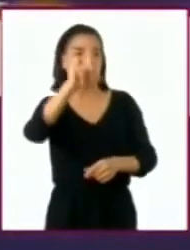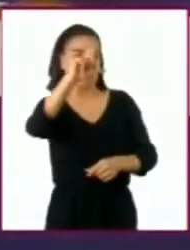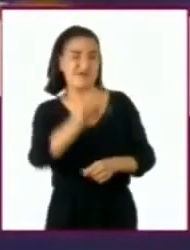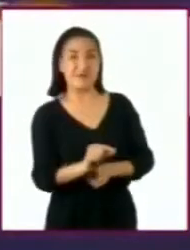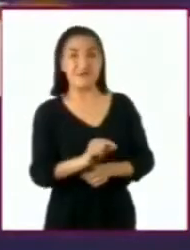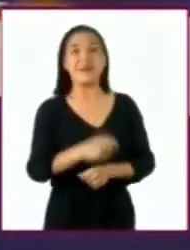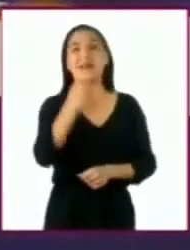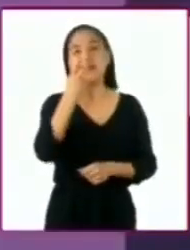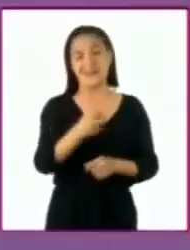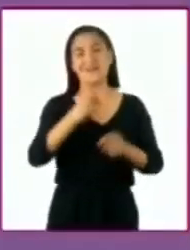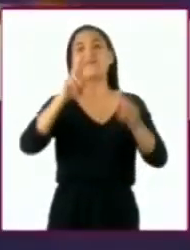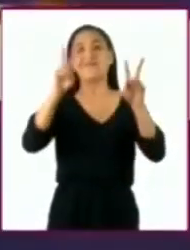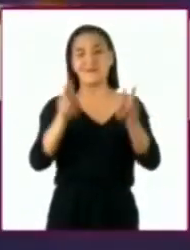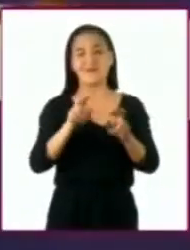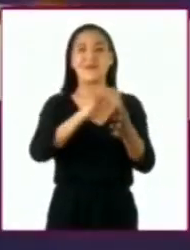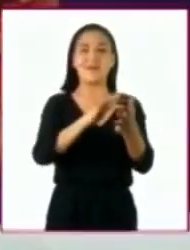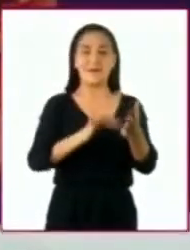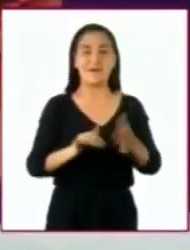la lectura.